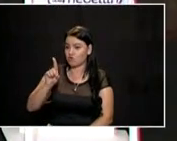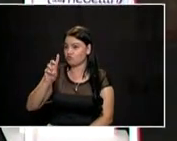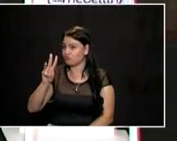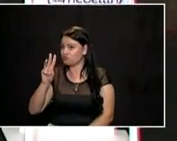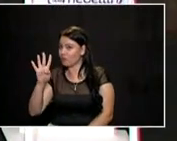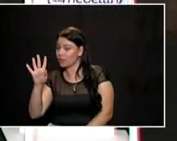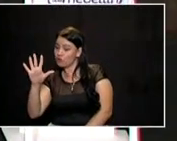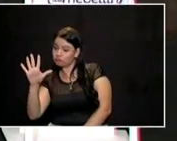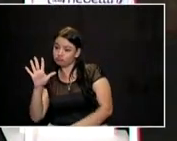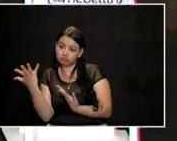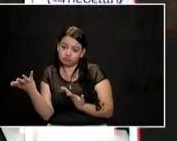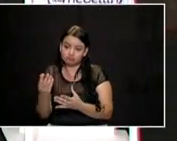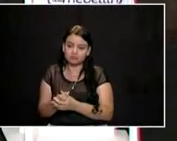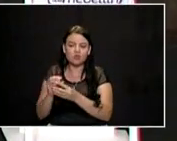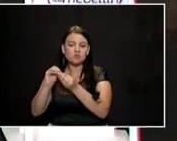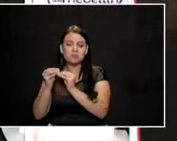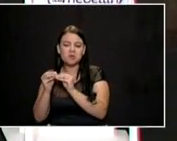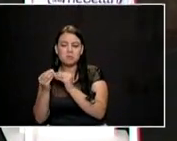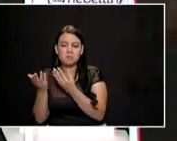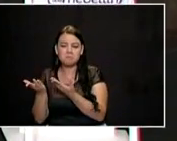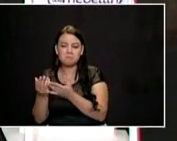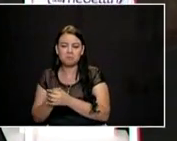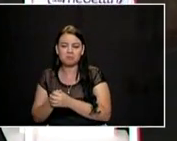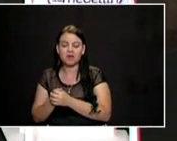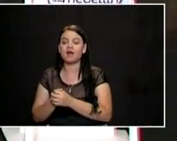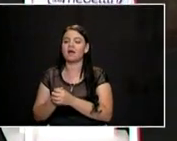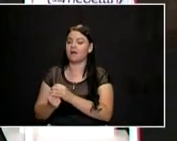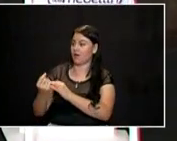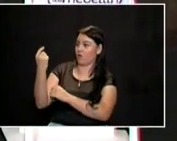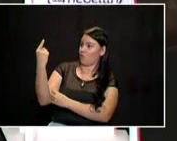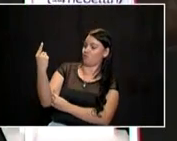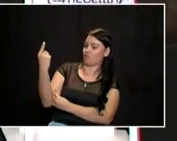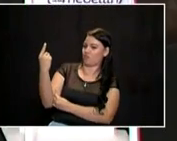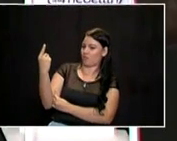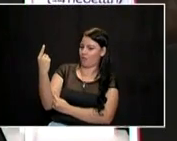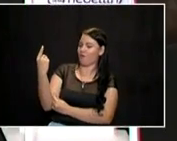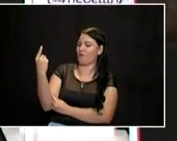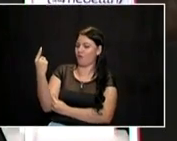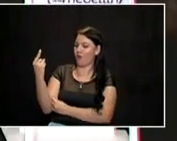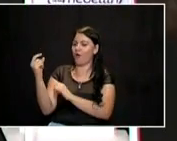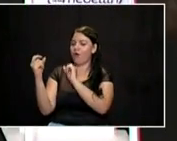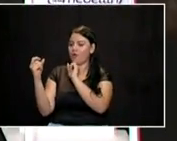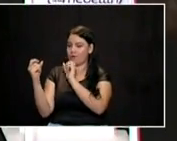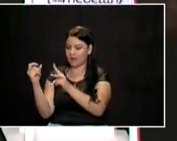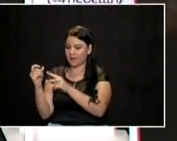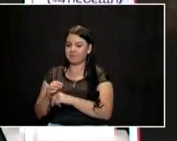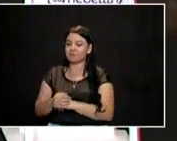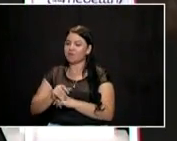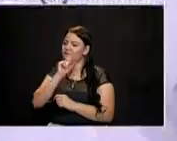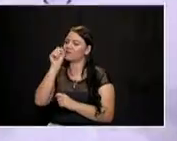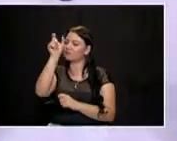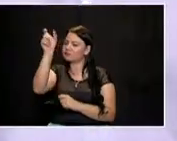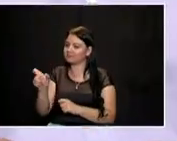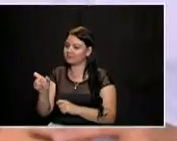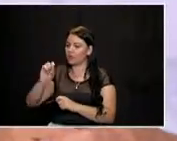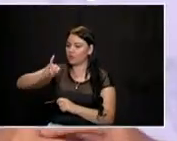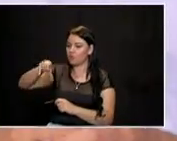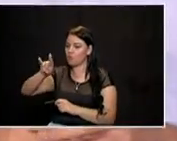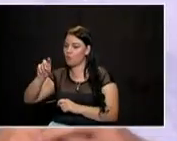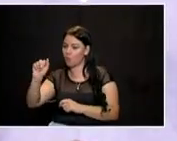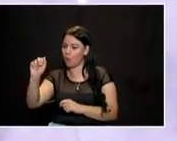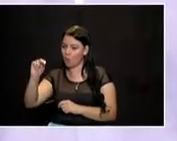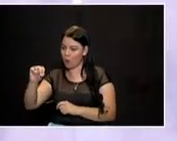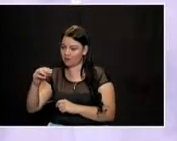5. Número 1. Número 1. La pregunta entonces es para el candidato Juan Carlos Vélez.